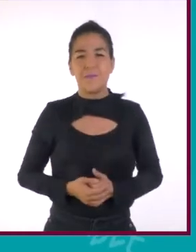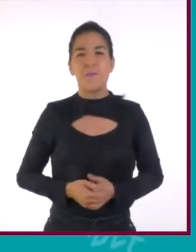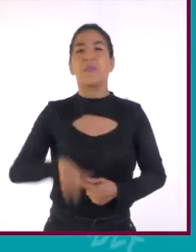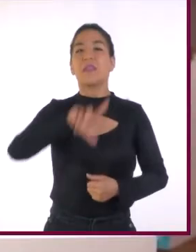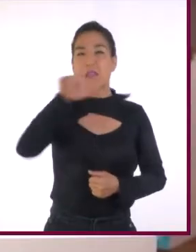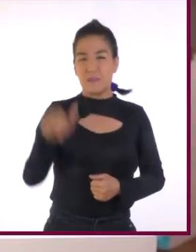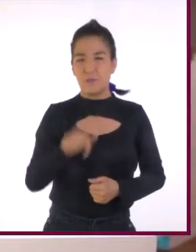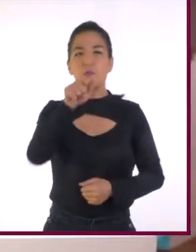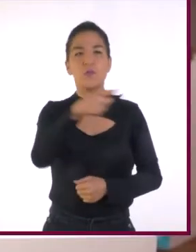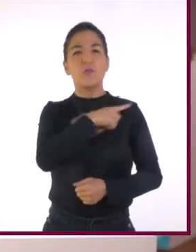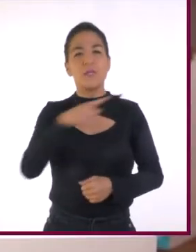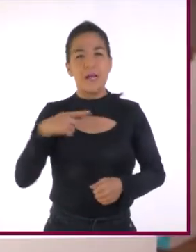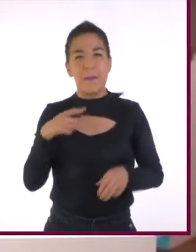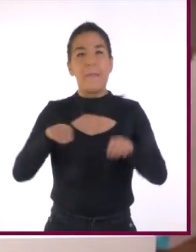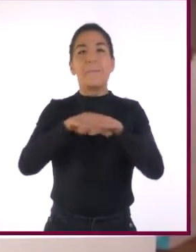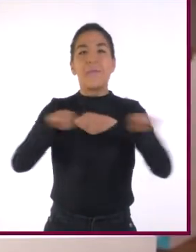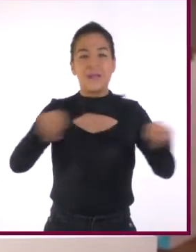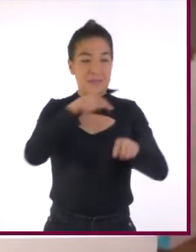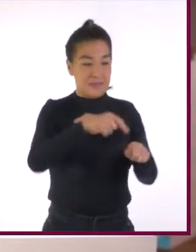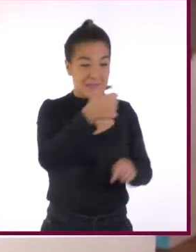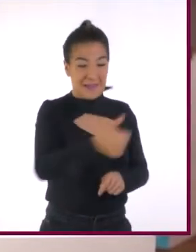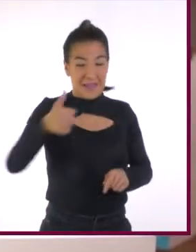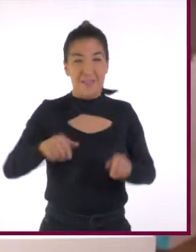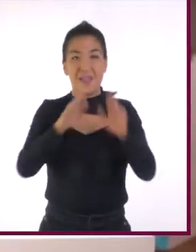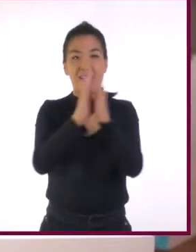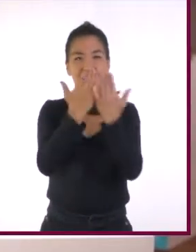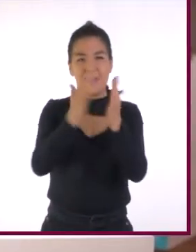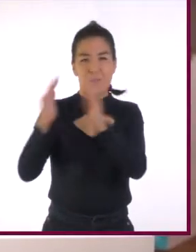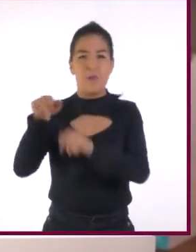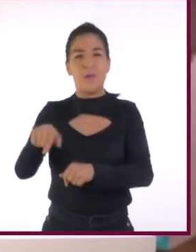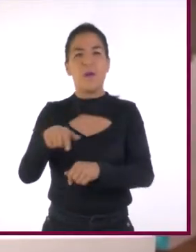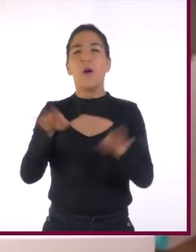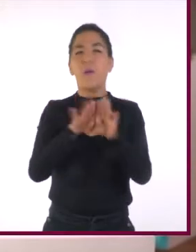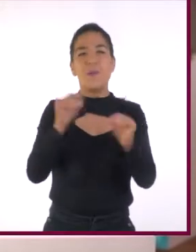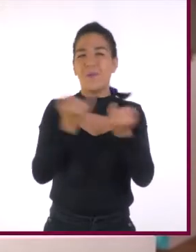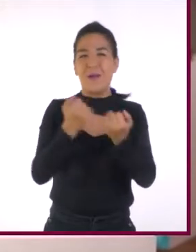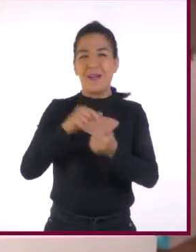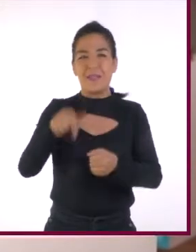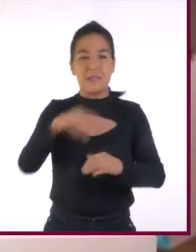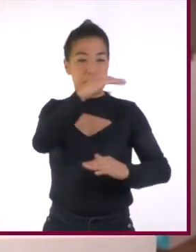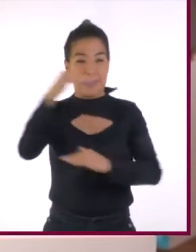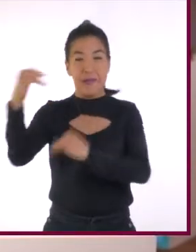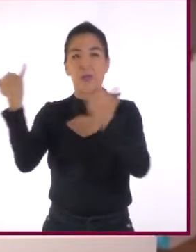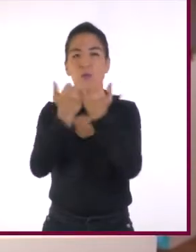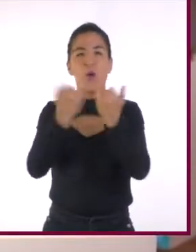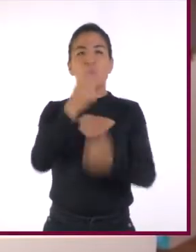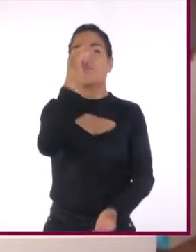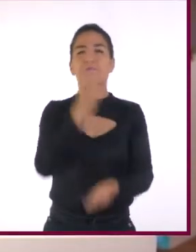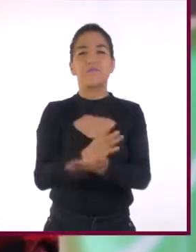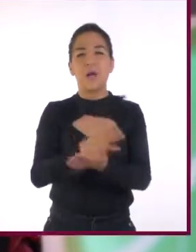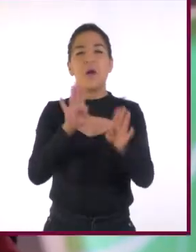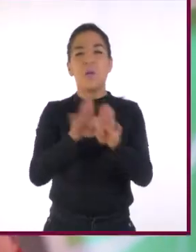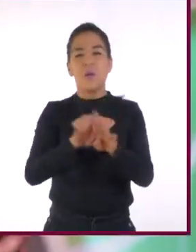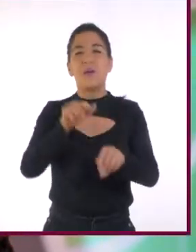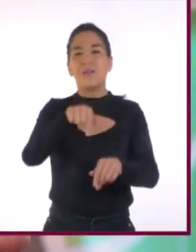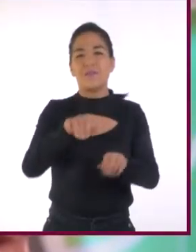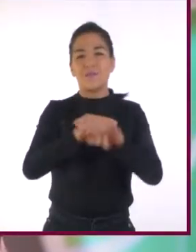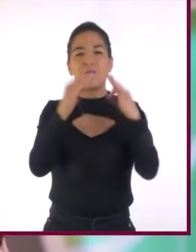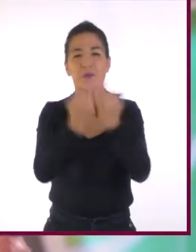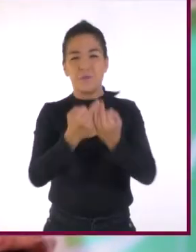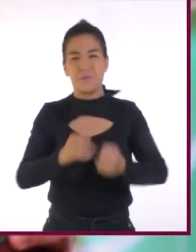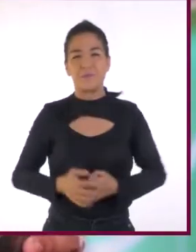cálculos. Lo siguiente que haremos será medir cada libro. Si tienes una enciclopedia, con que midas uno será suficiente, pues